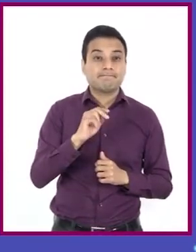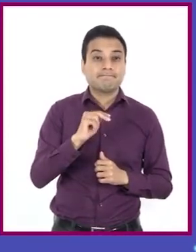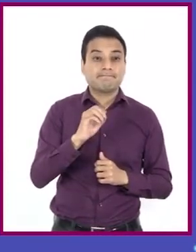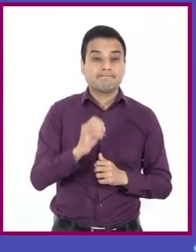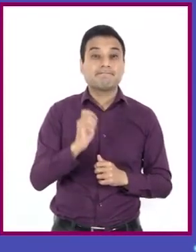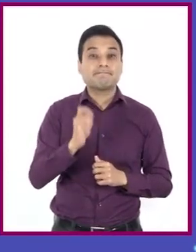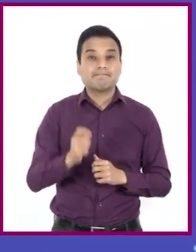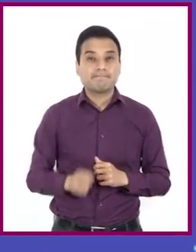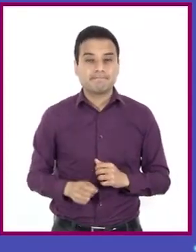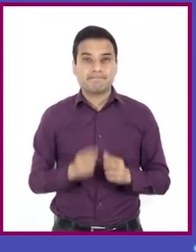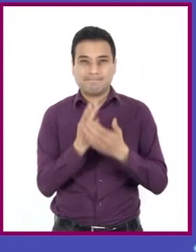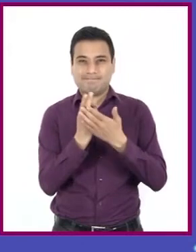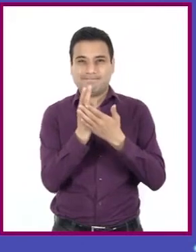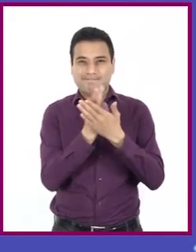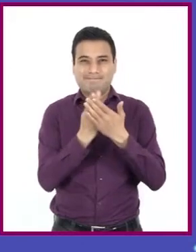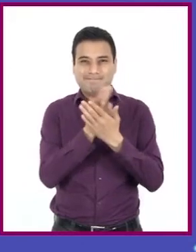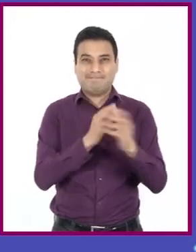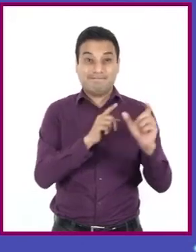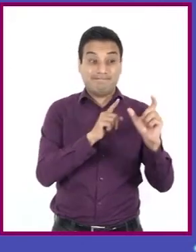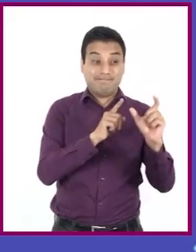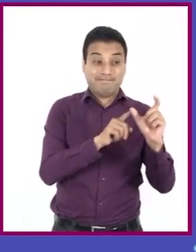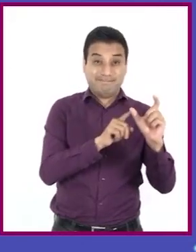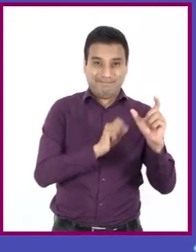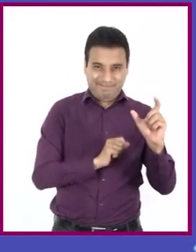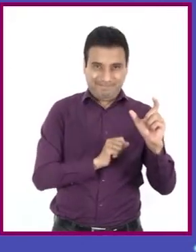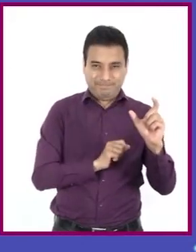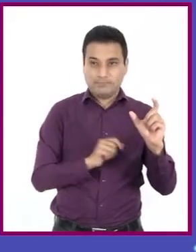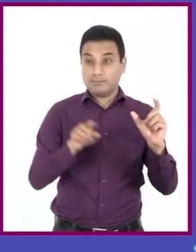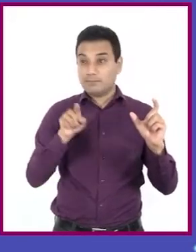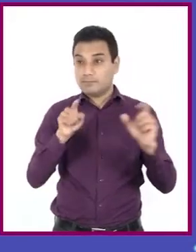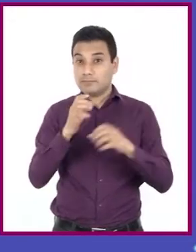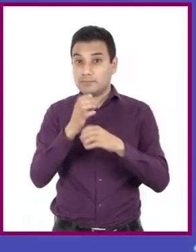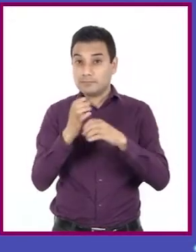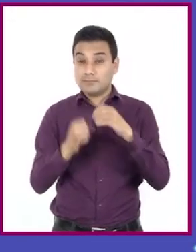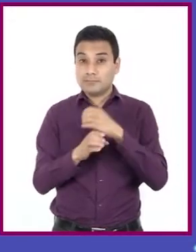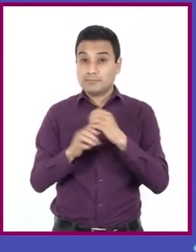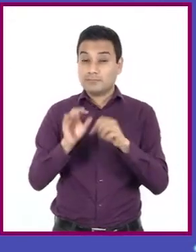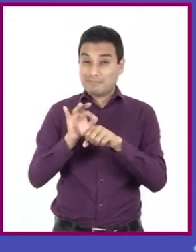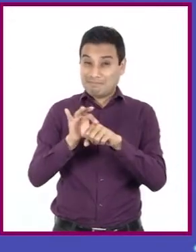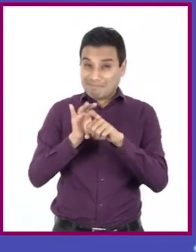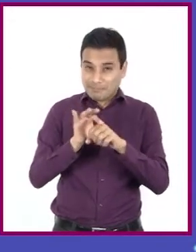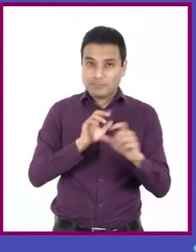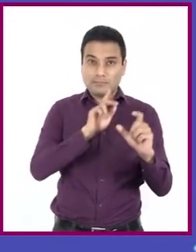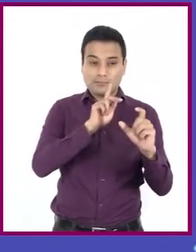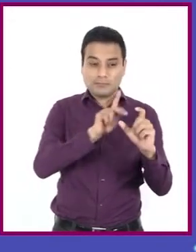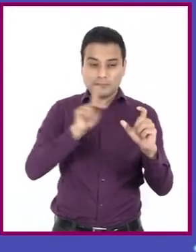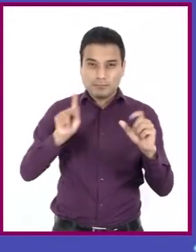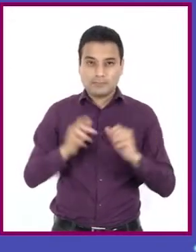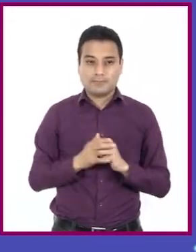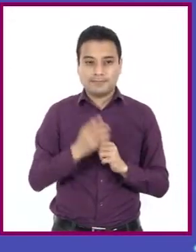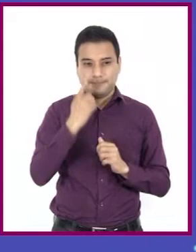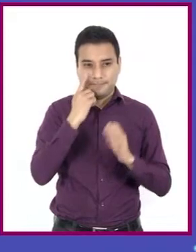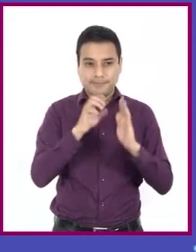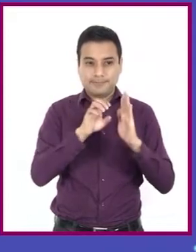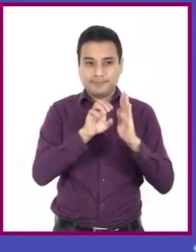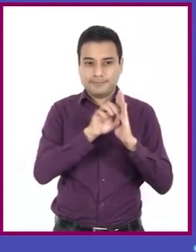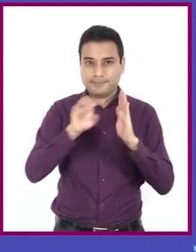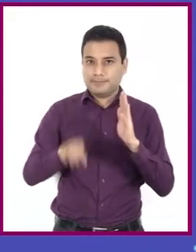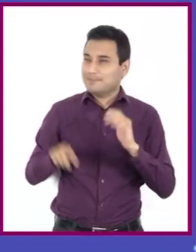o semejanza con el objeto representado. Como en la imagen que observamos donde una forma se parece a la